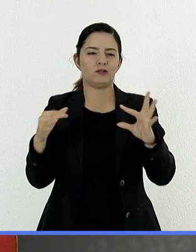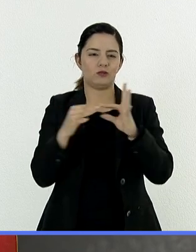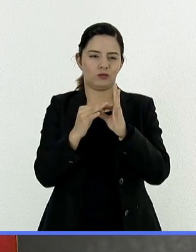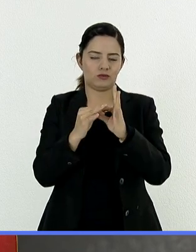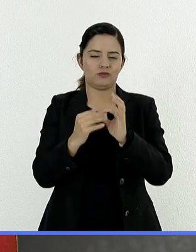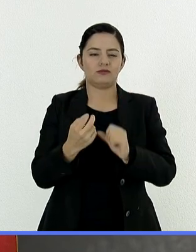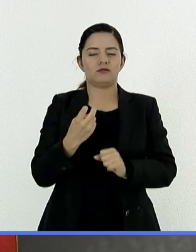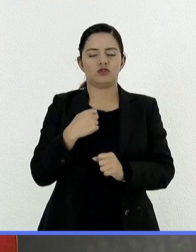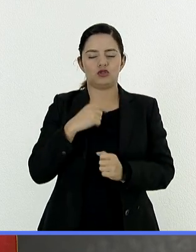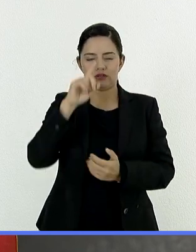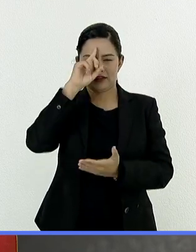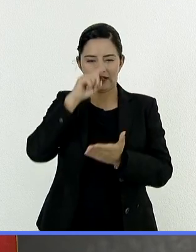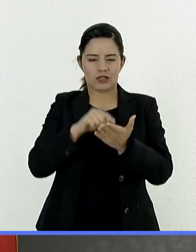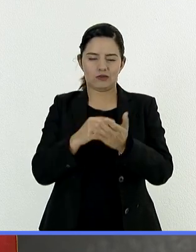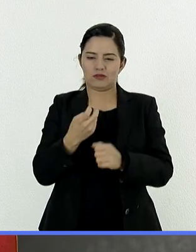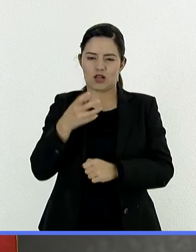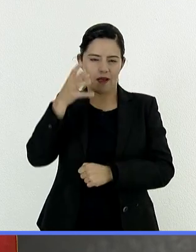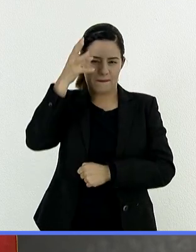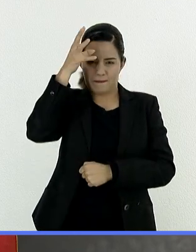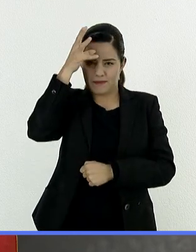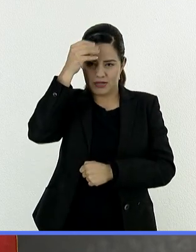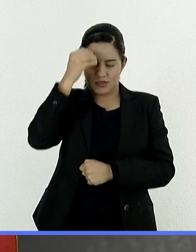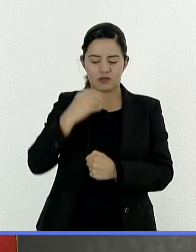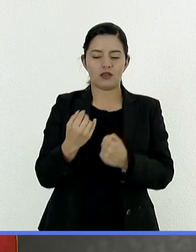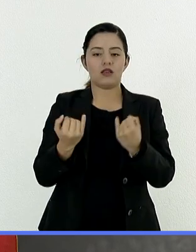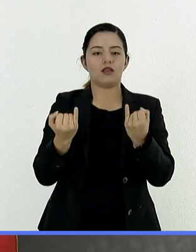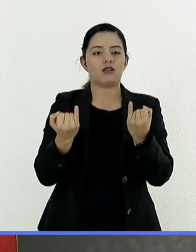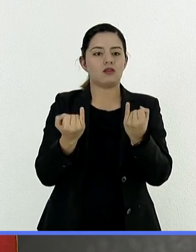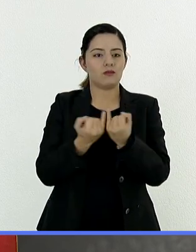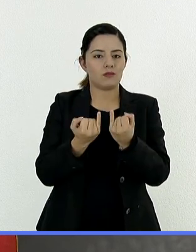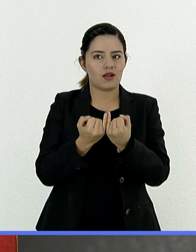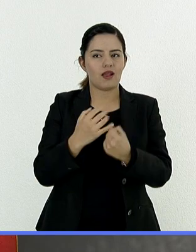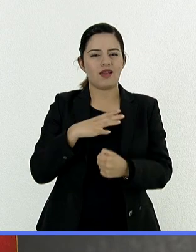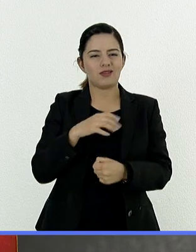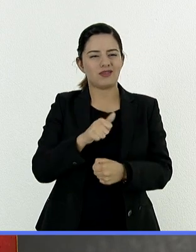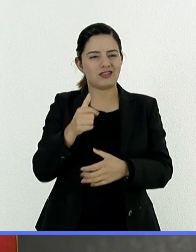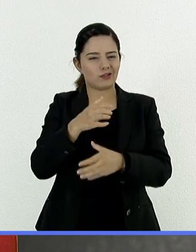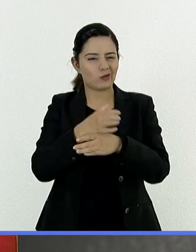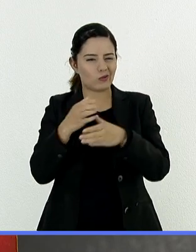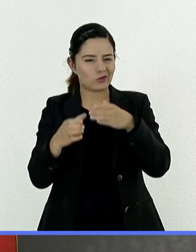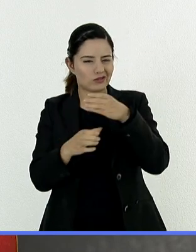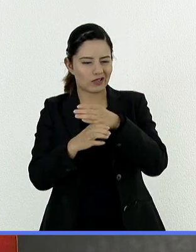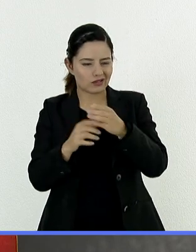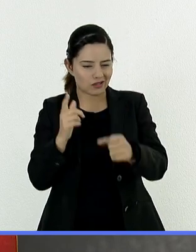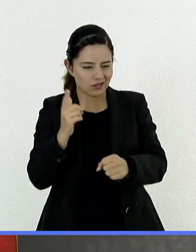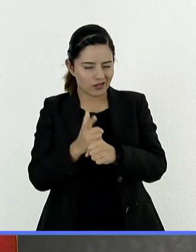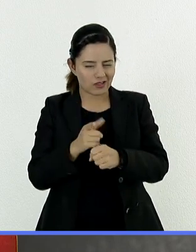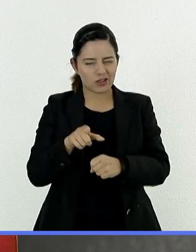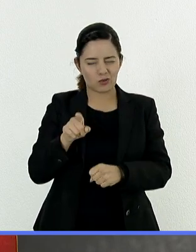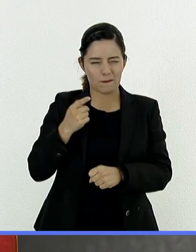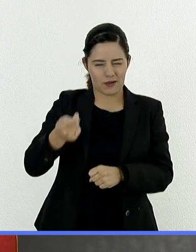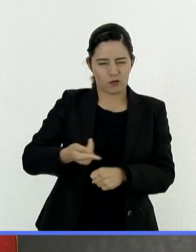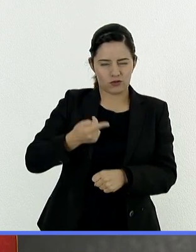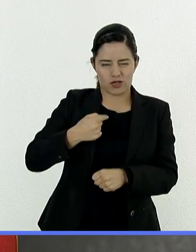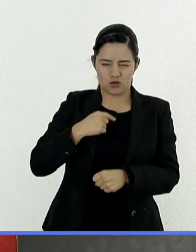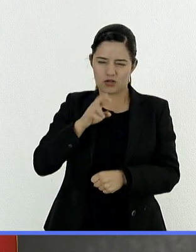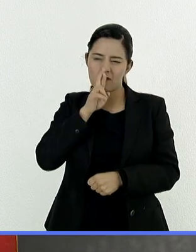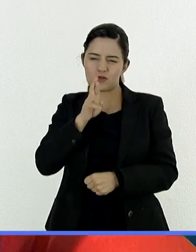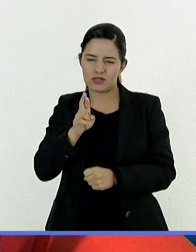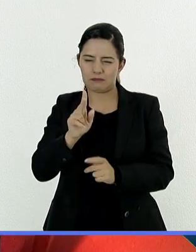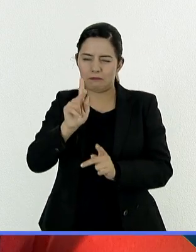esto es una básica y aparte de todo hemos encontrado cosas Tú me preguntabas hace un rato y no no contesté muy directamente